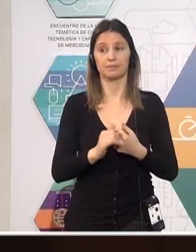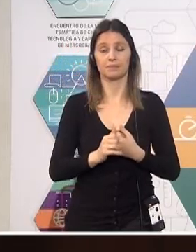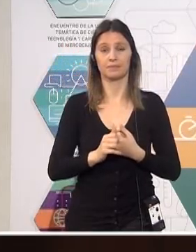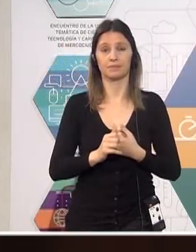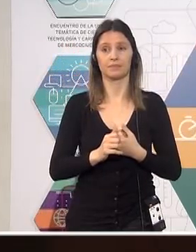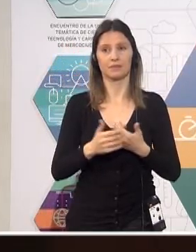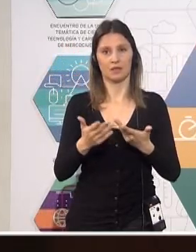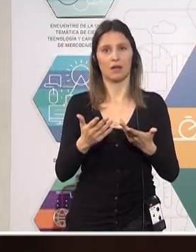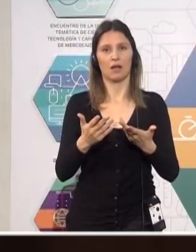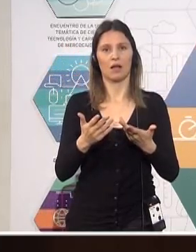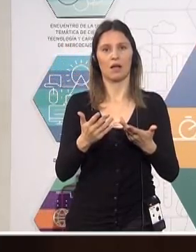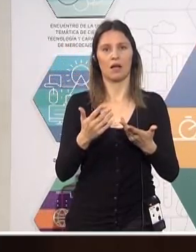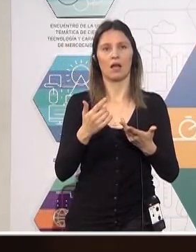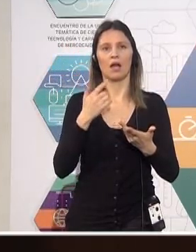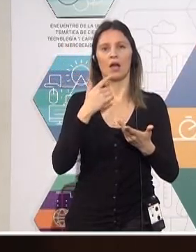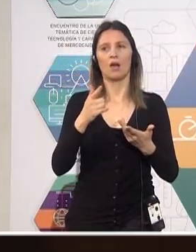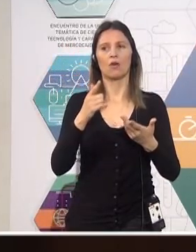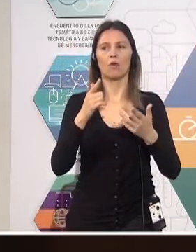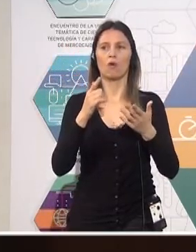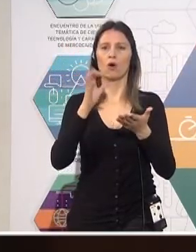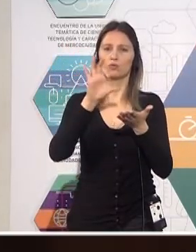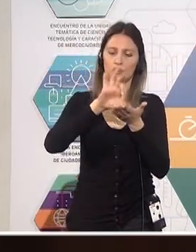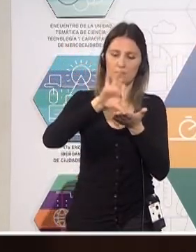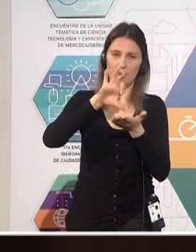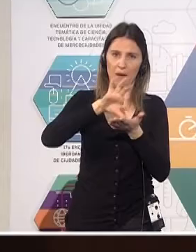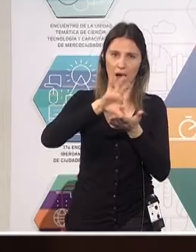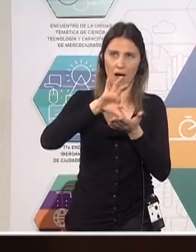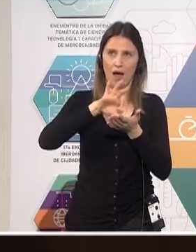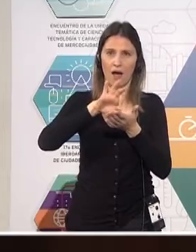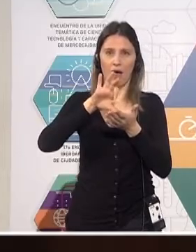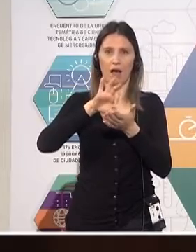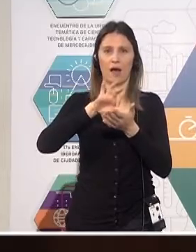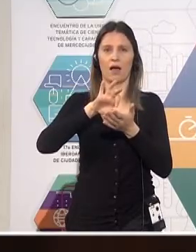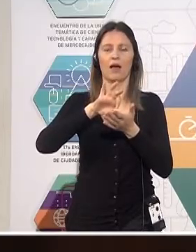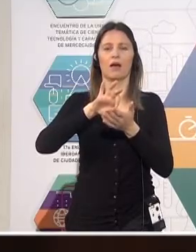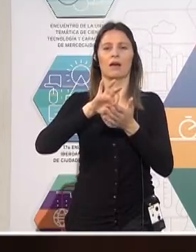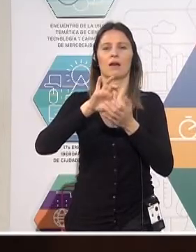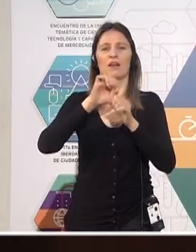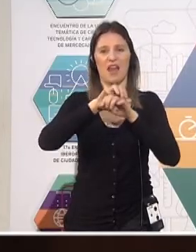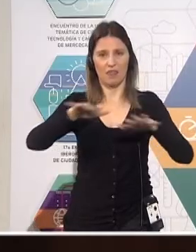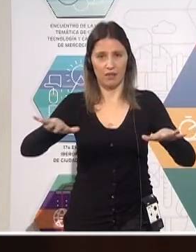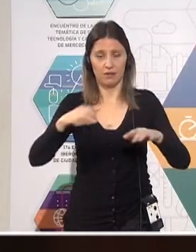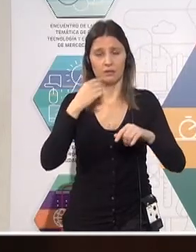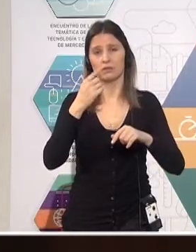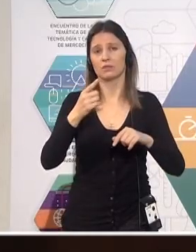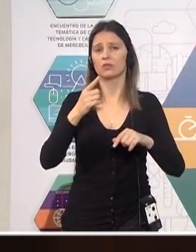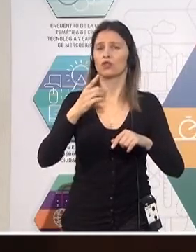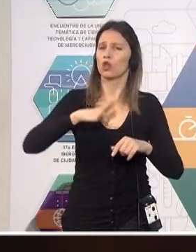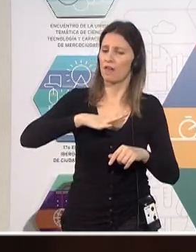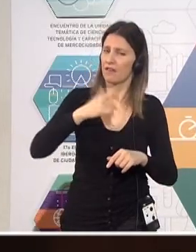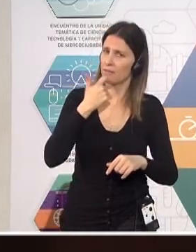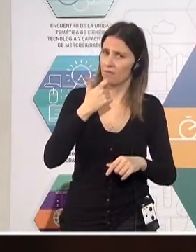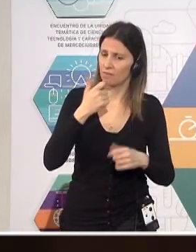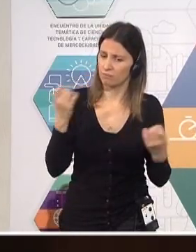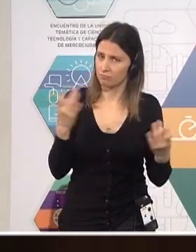sustentado en una red e inalámbrica todavía no tenemos totalmente definidos ayer este